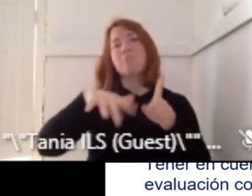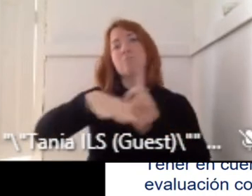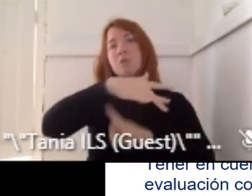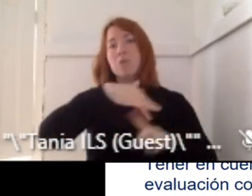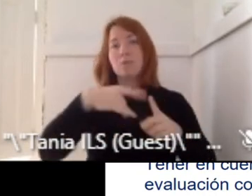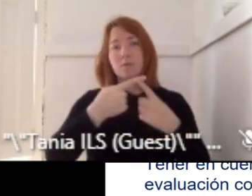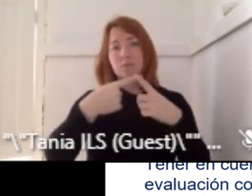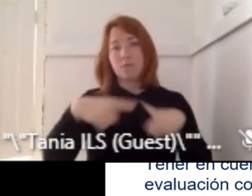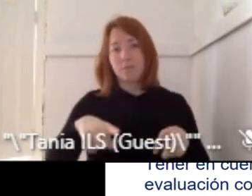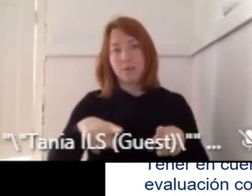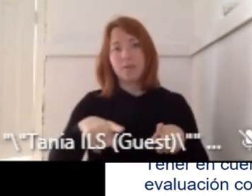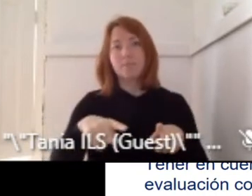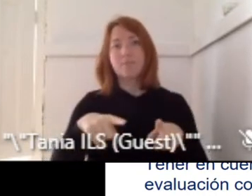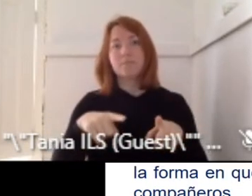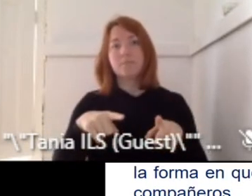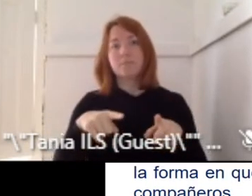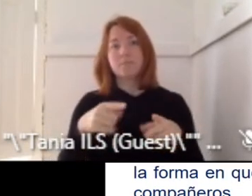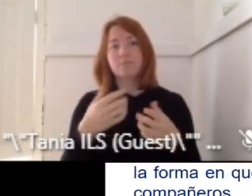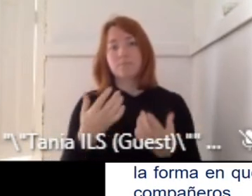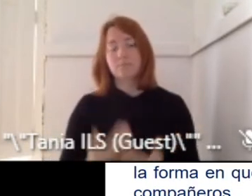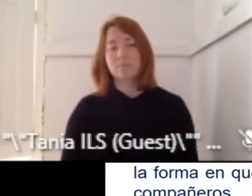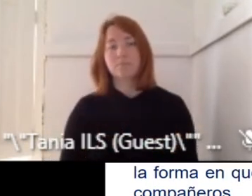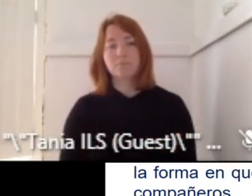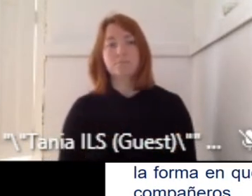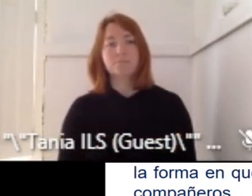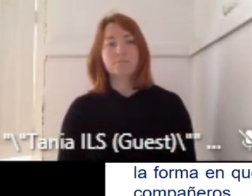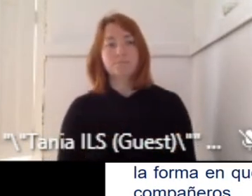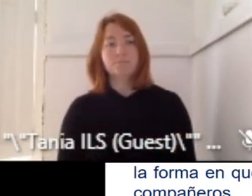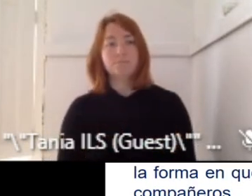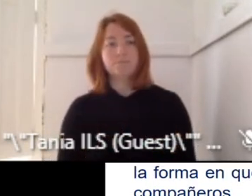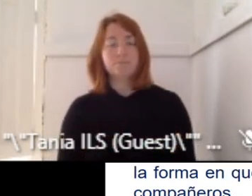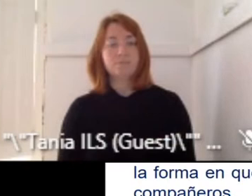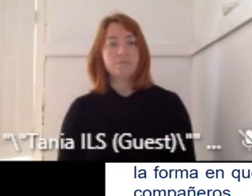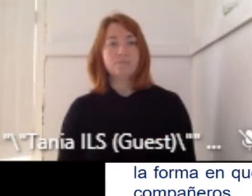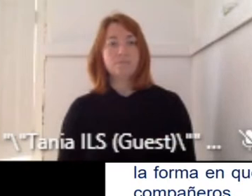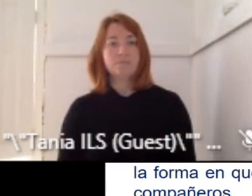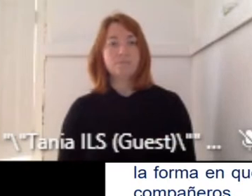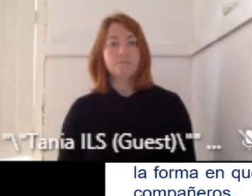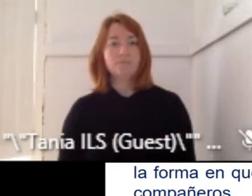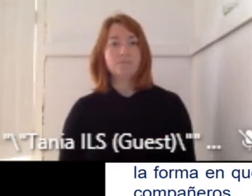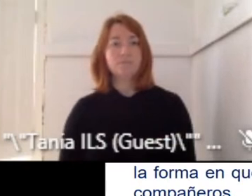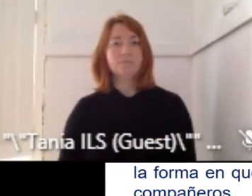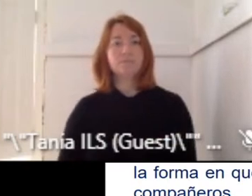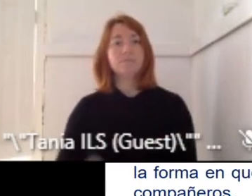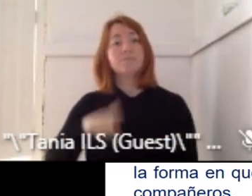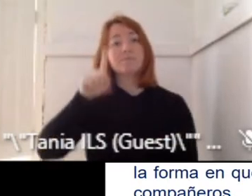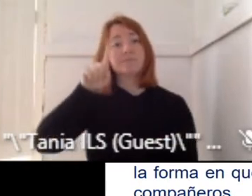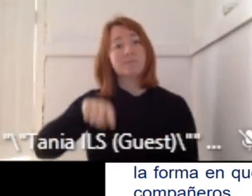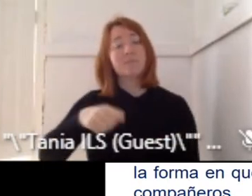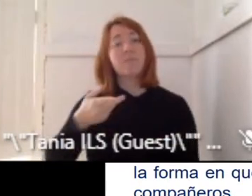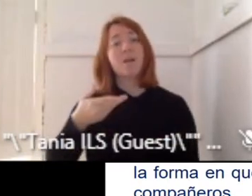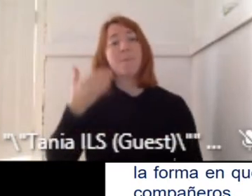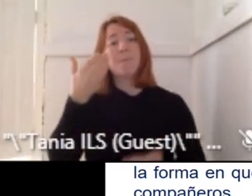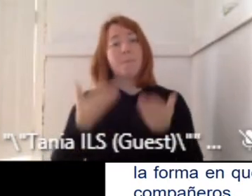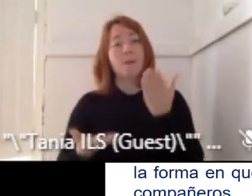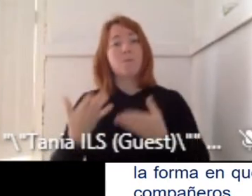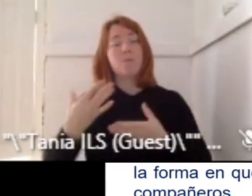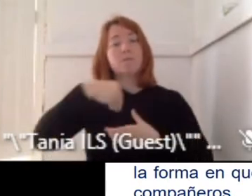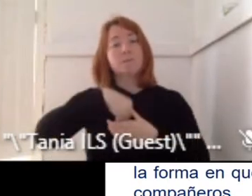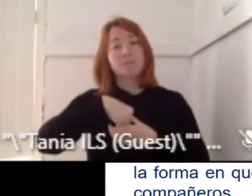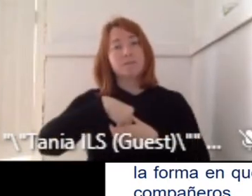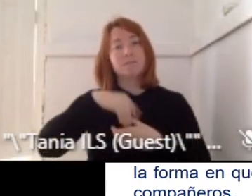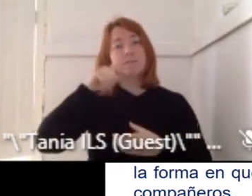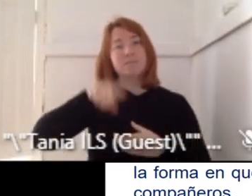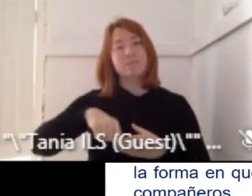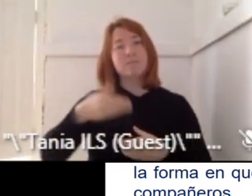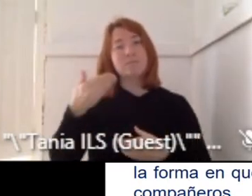se pregunta, simplemente el contexto de la pregunta. También dentro de la evaluación hay que tener en cuenta que si se utiliza